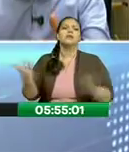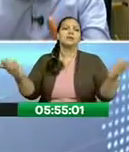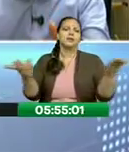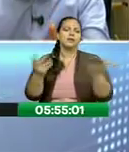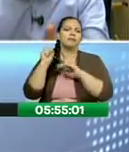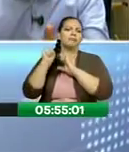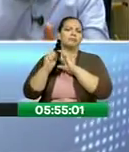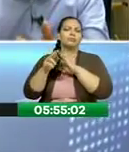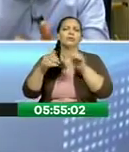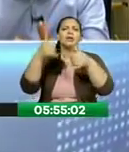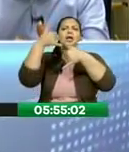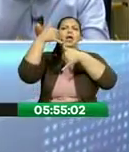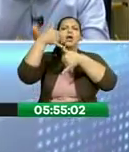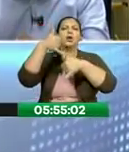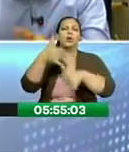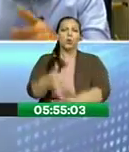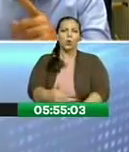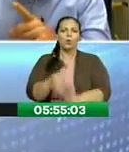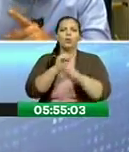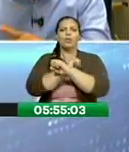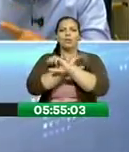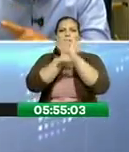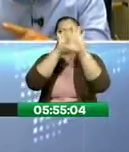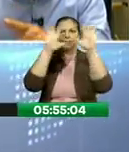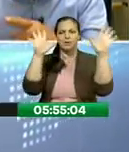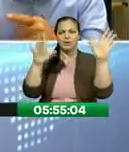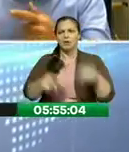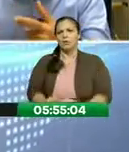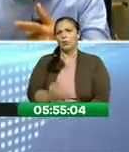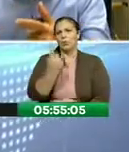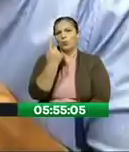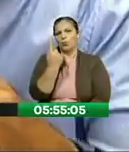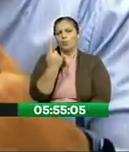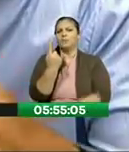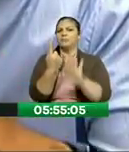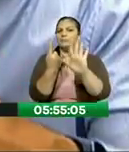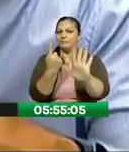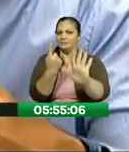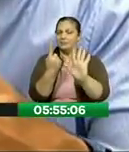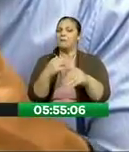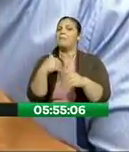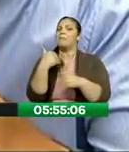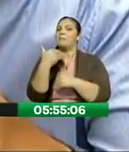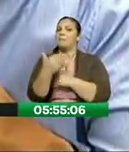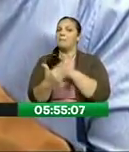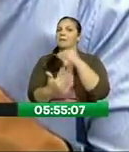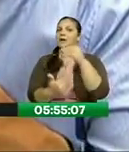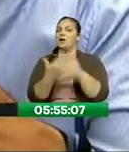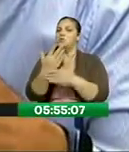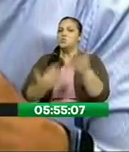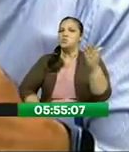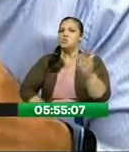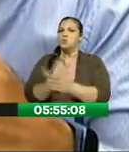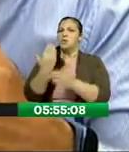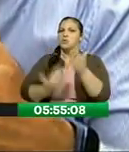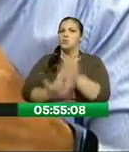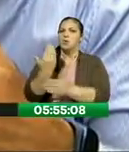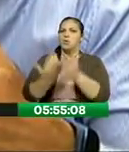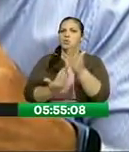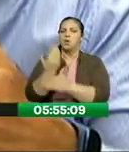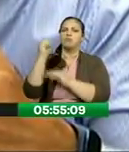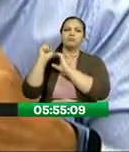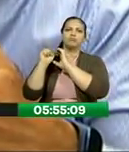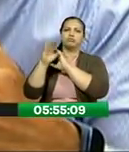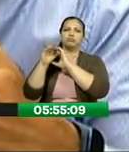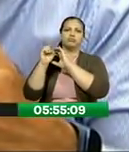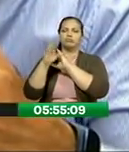de entretenimiento. Pero no te preocupes que pronto tendremos algunas